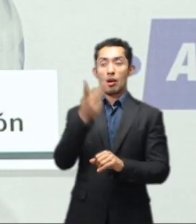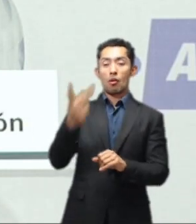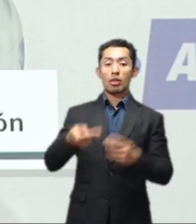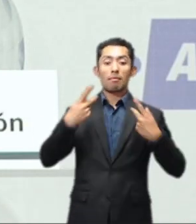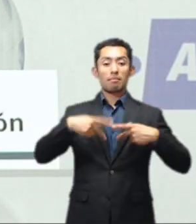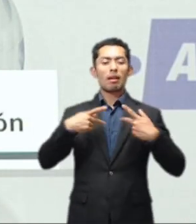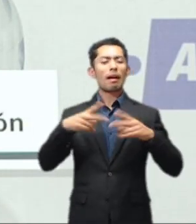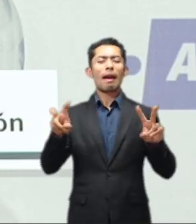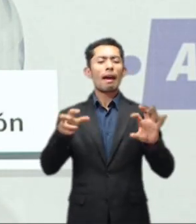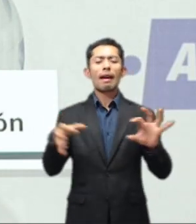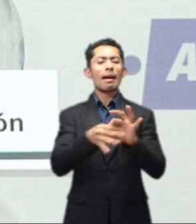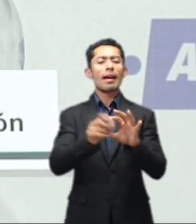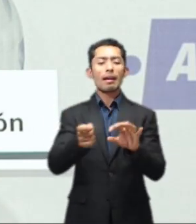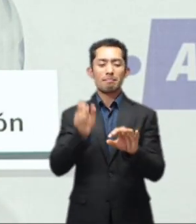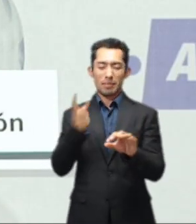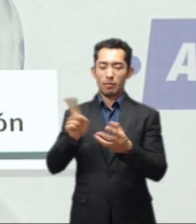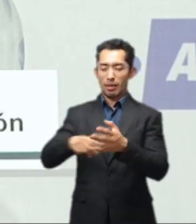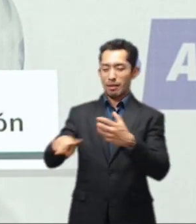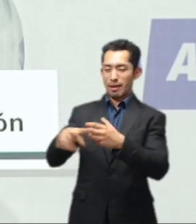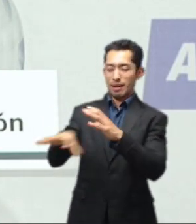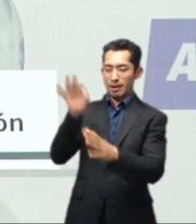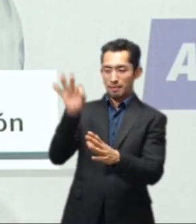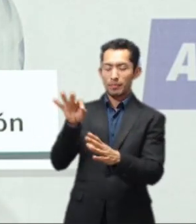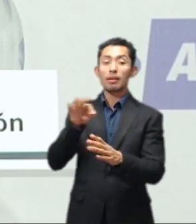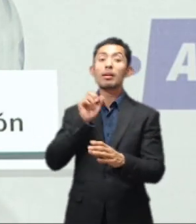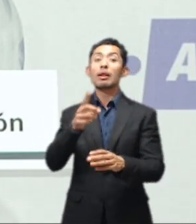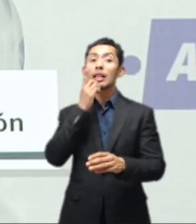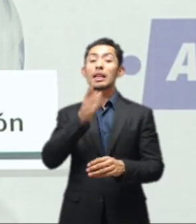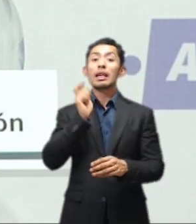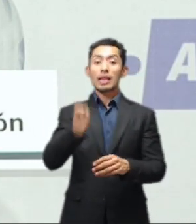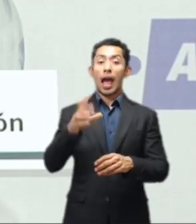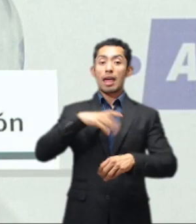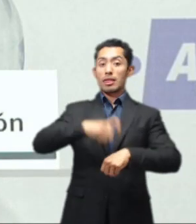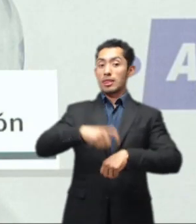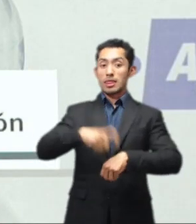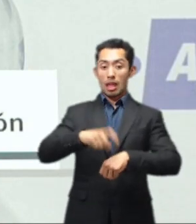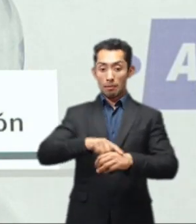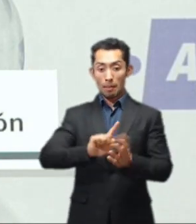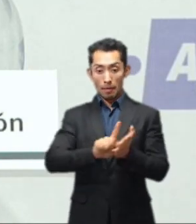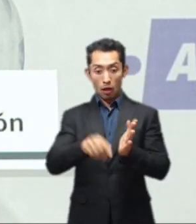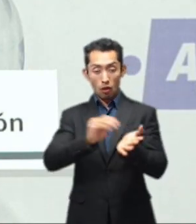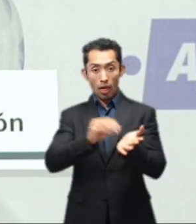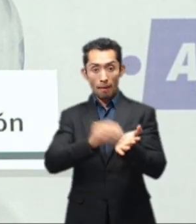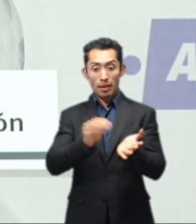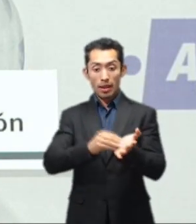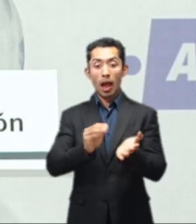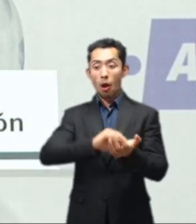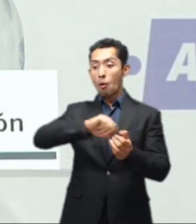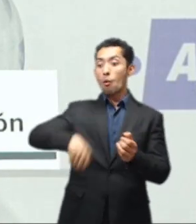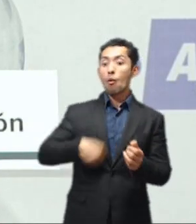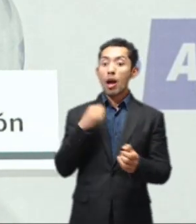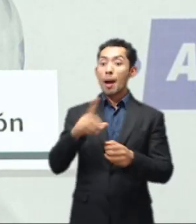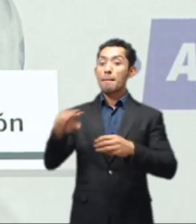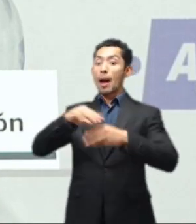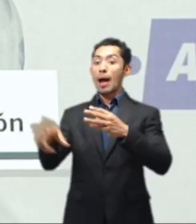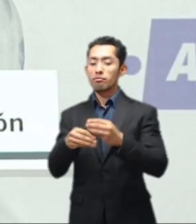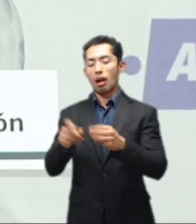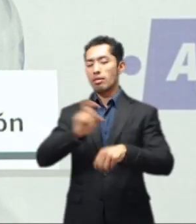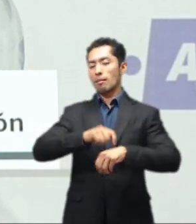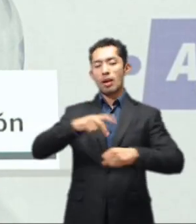seleccionado previamente de esta urna cabe mencionar que el tiempo no utilizado no podrá ser utilizado en otro